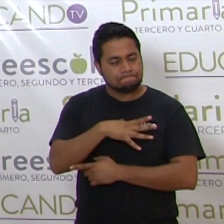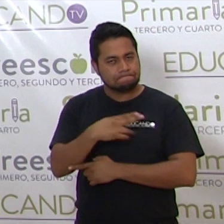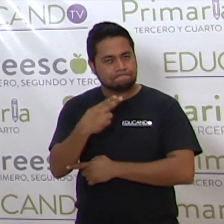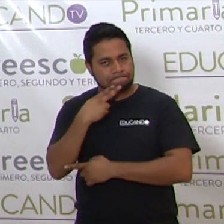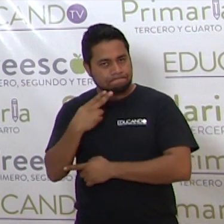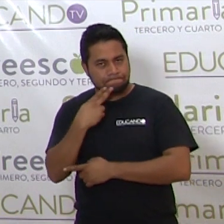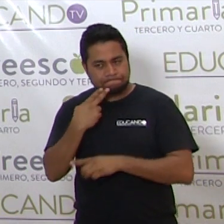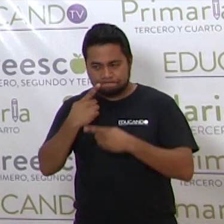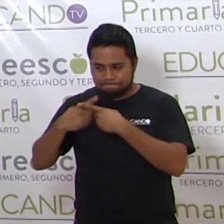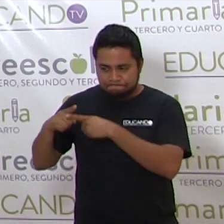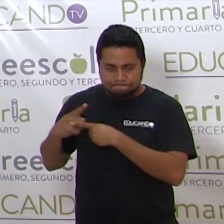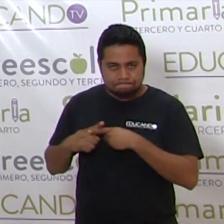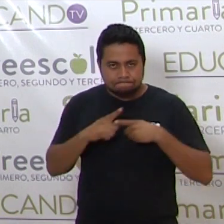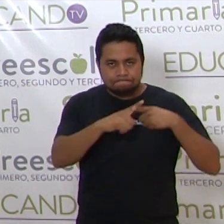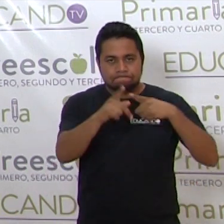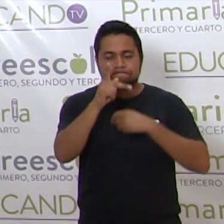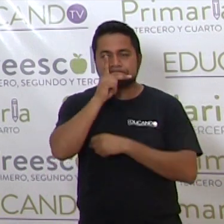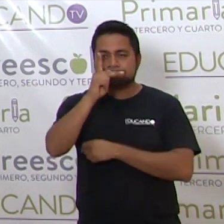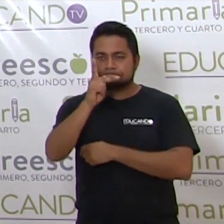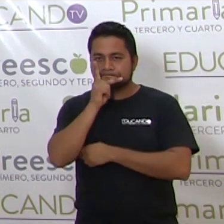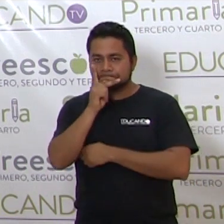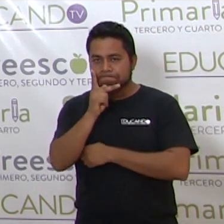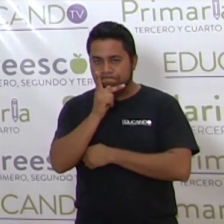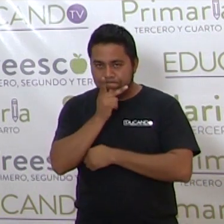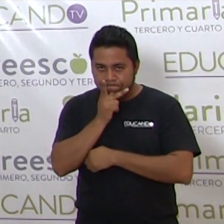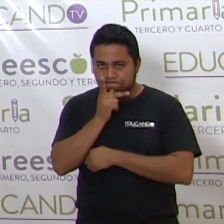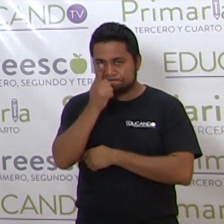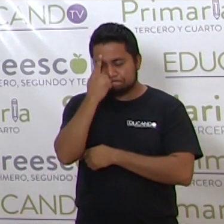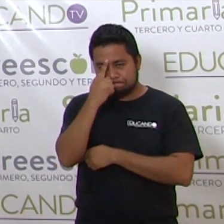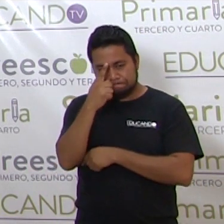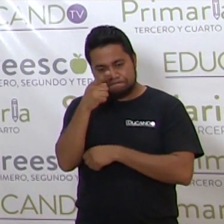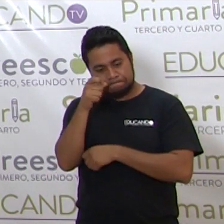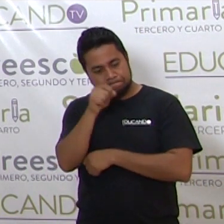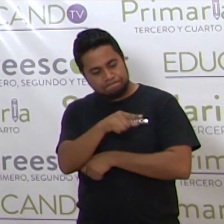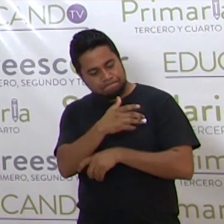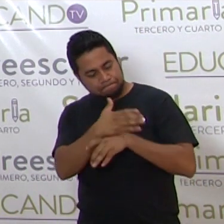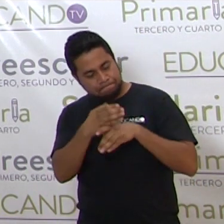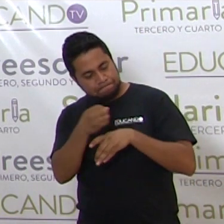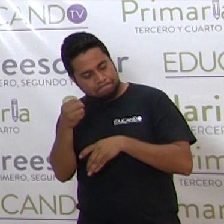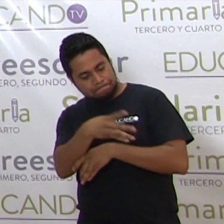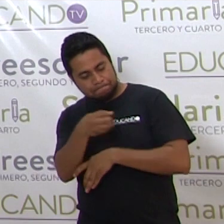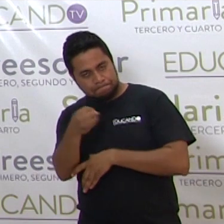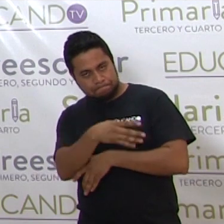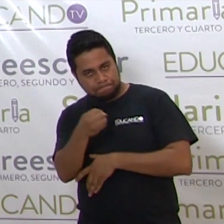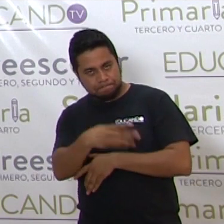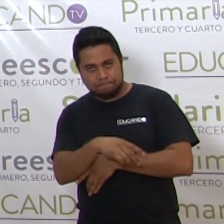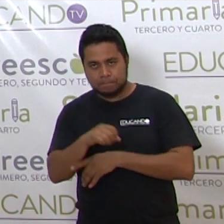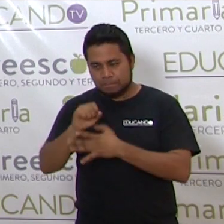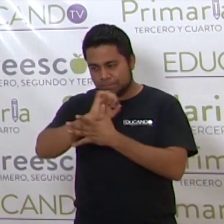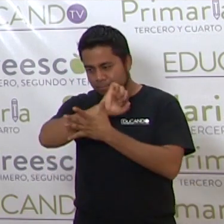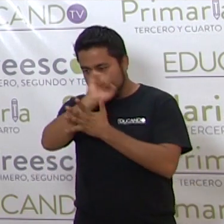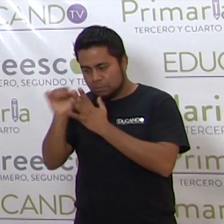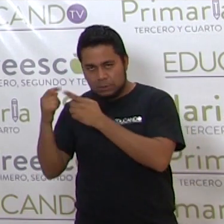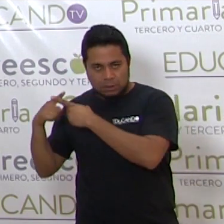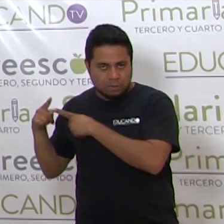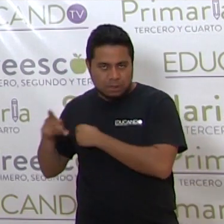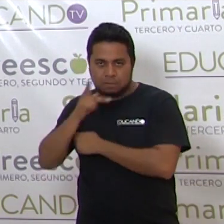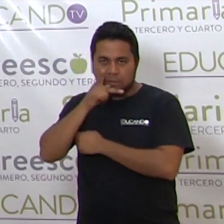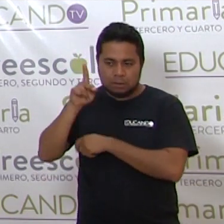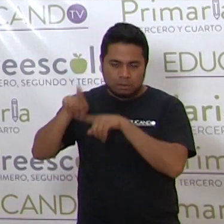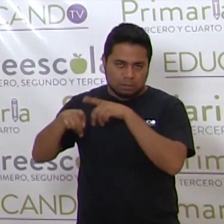diferentes palabras para nombrar a la misma cosa verdad muy bien